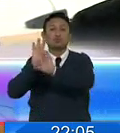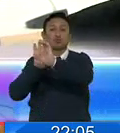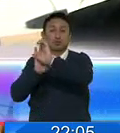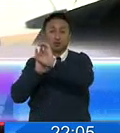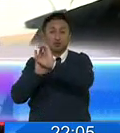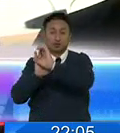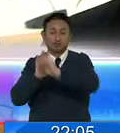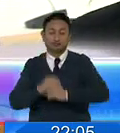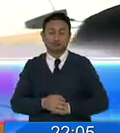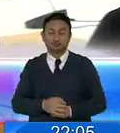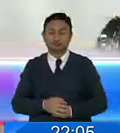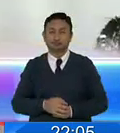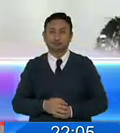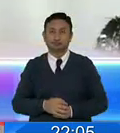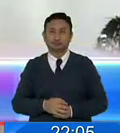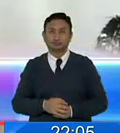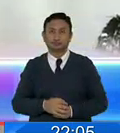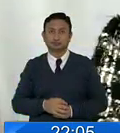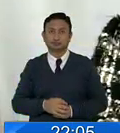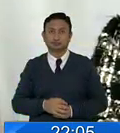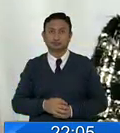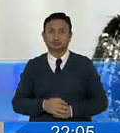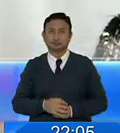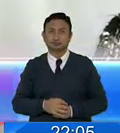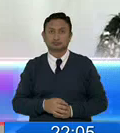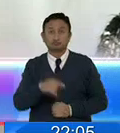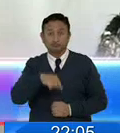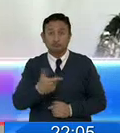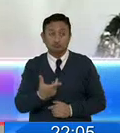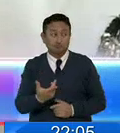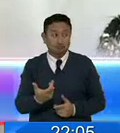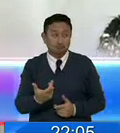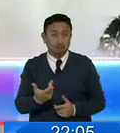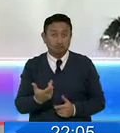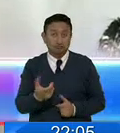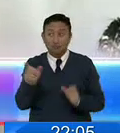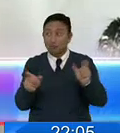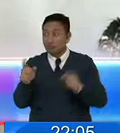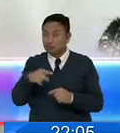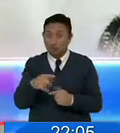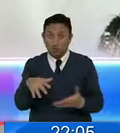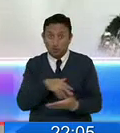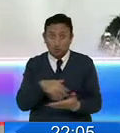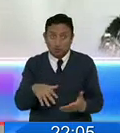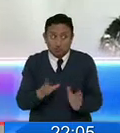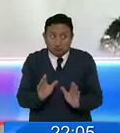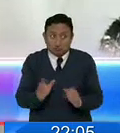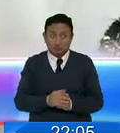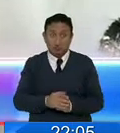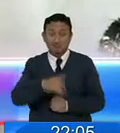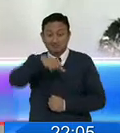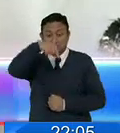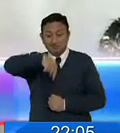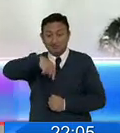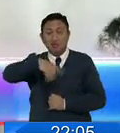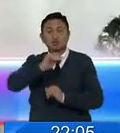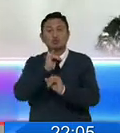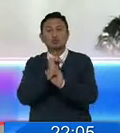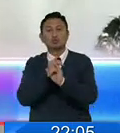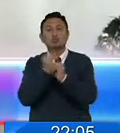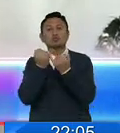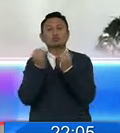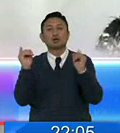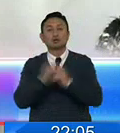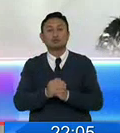Participación Ciudadana y Control Social. Que no cabe duda para ninguno de nosotros que este diseño institucional